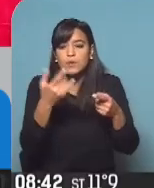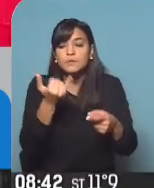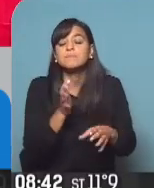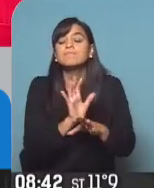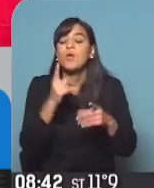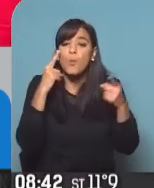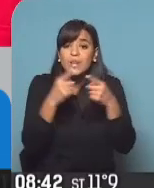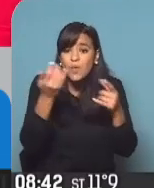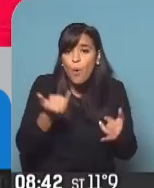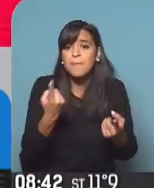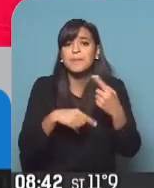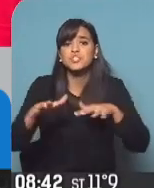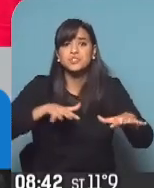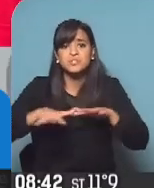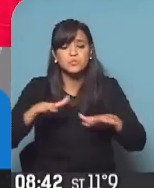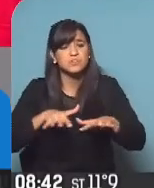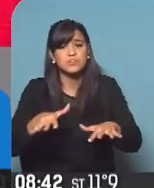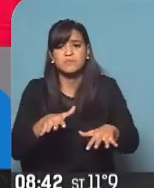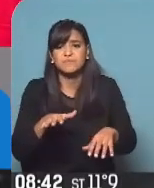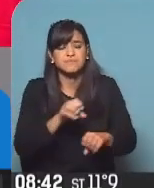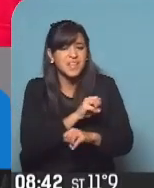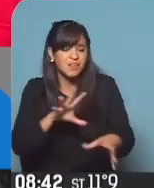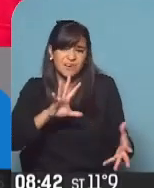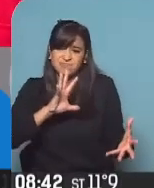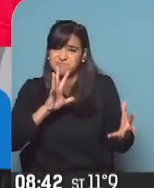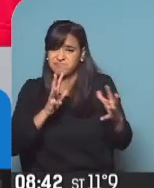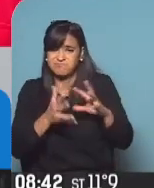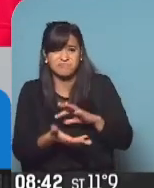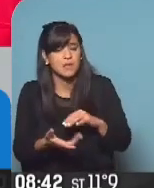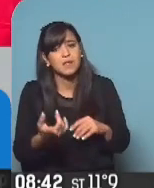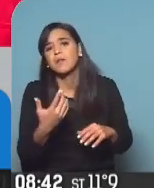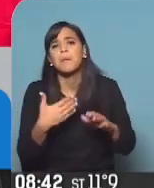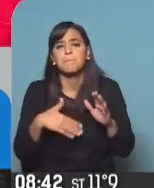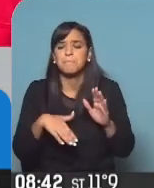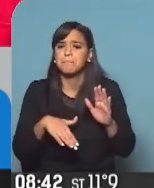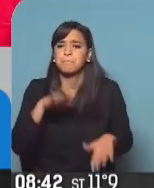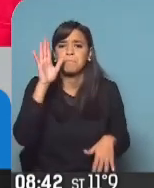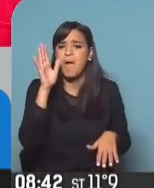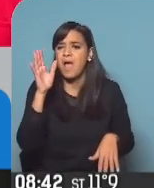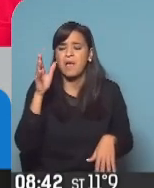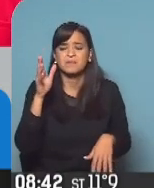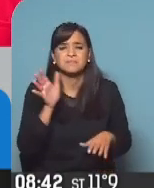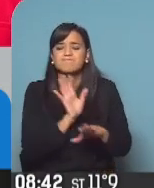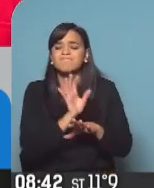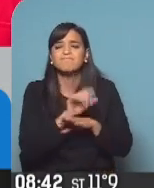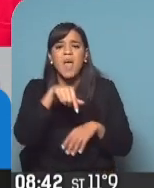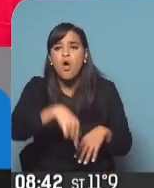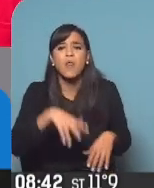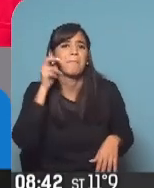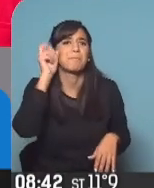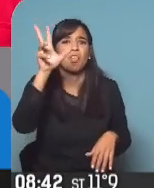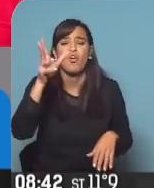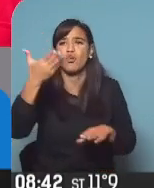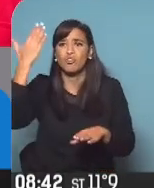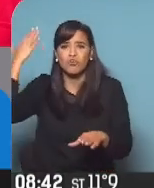la situación en este momento es de enorme deterioro quizás una de las más altas del estado argentina porque creo que donde más se ve es